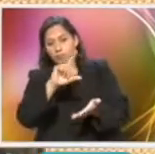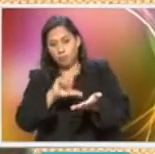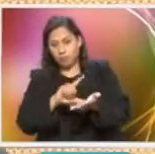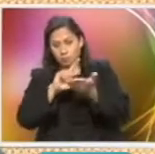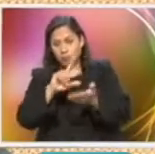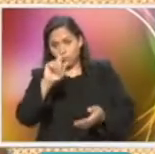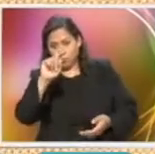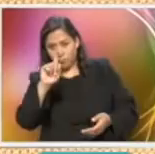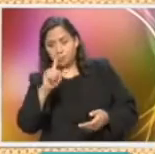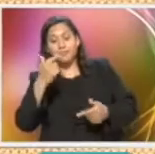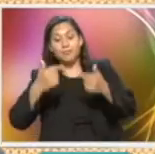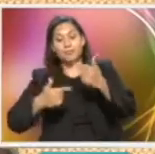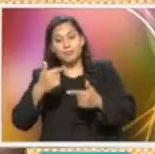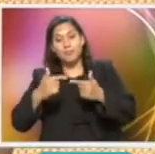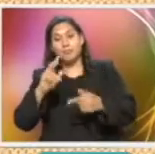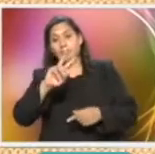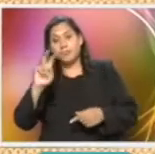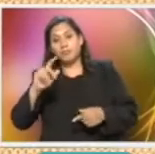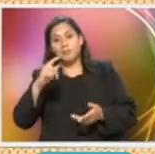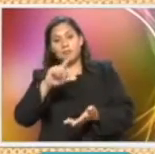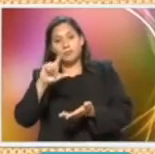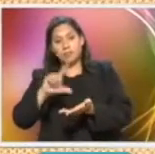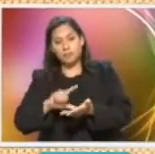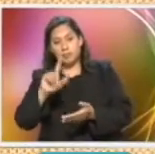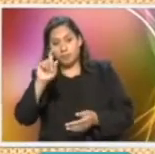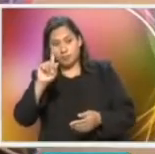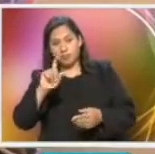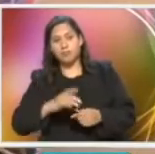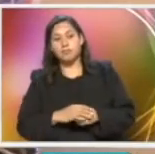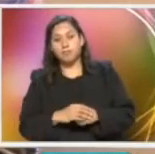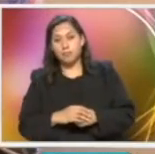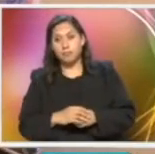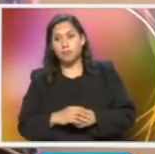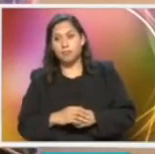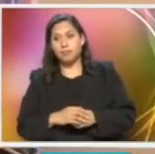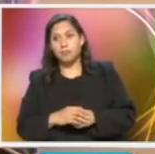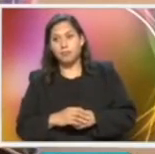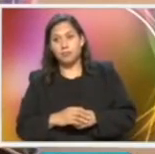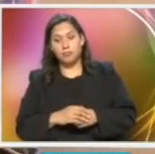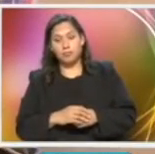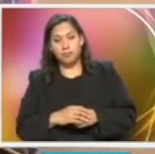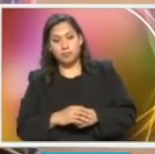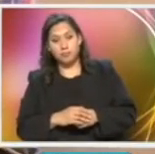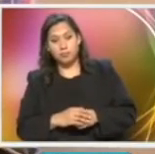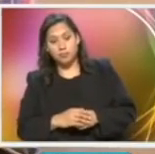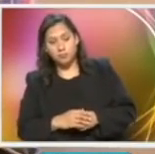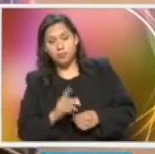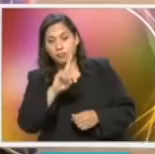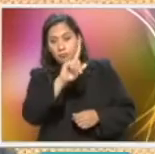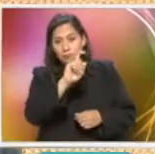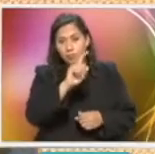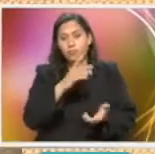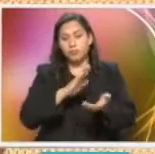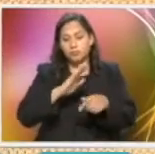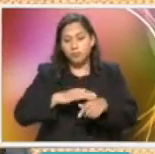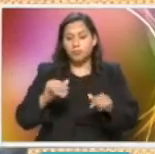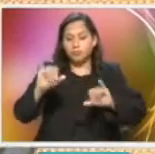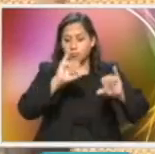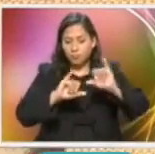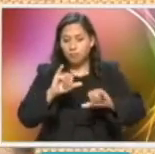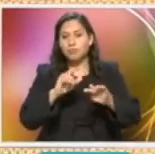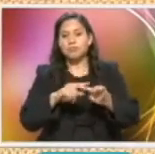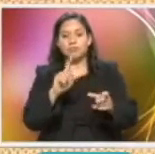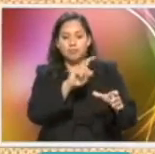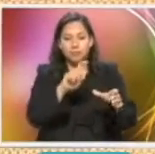Y por cada litro de leche son 200 litros de agua. Nada más. Agua, más agroquímicos, más fertilizantes,